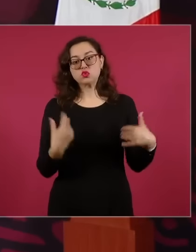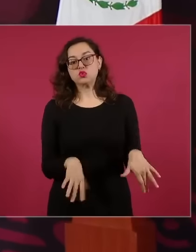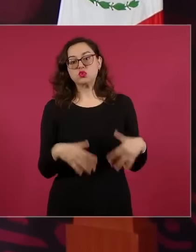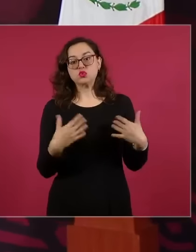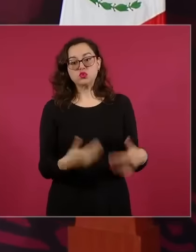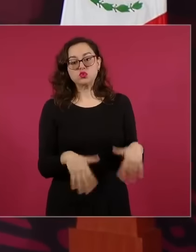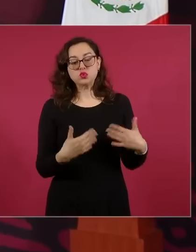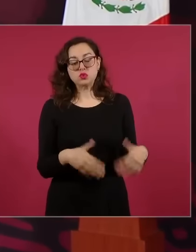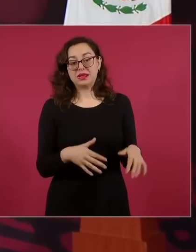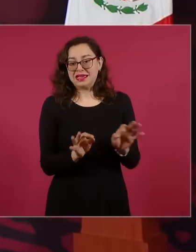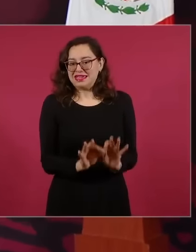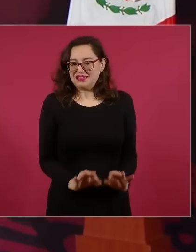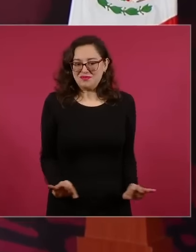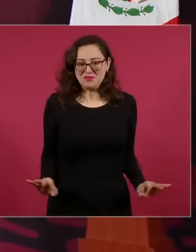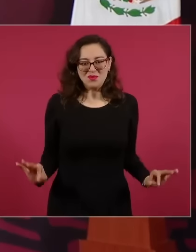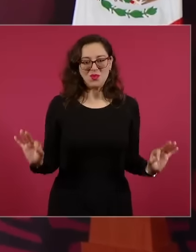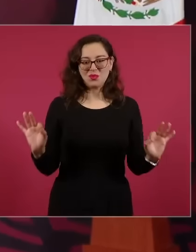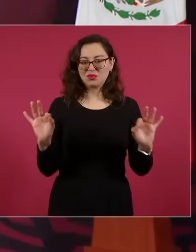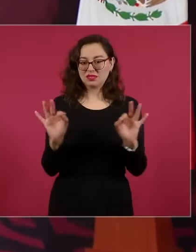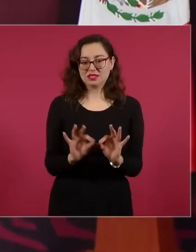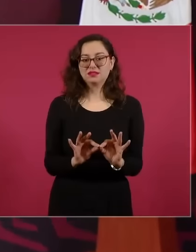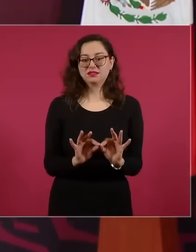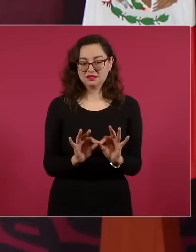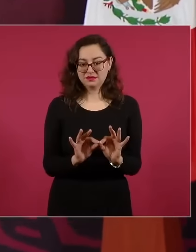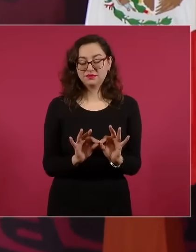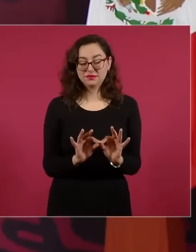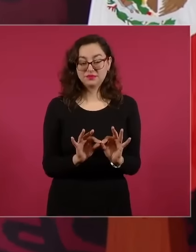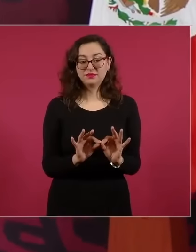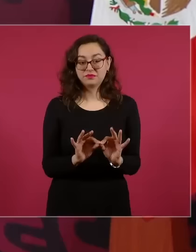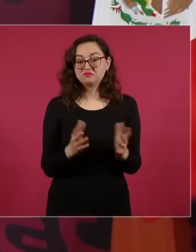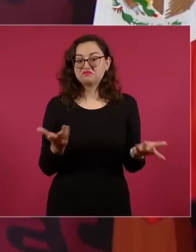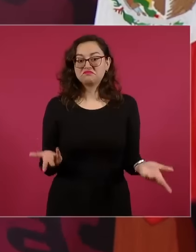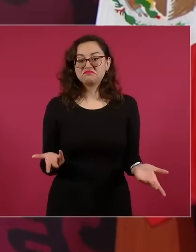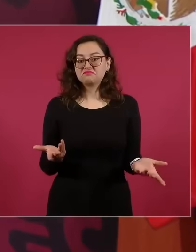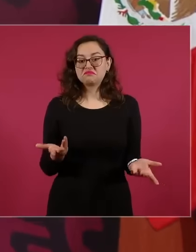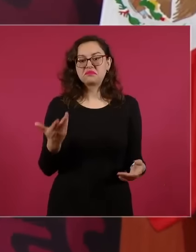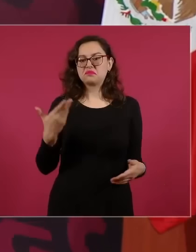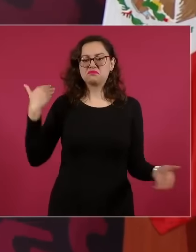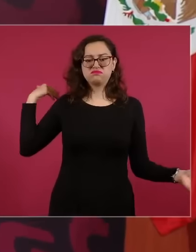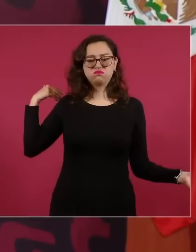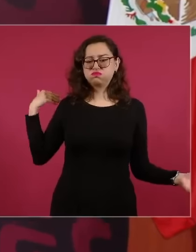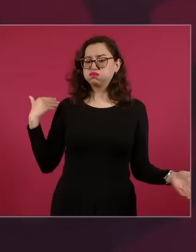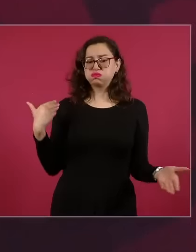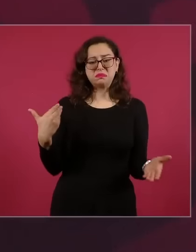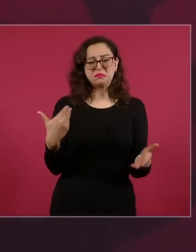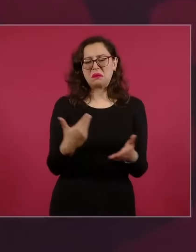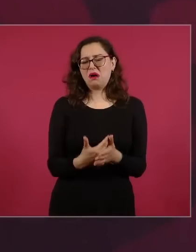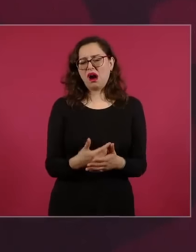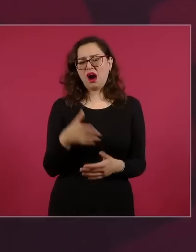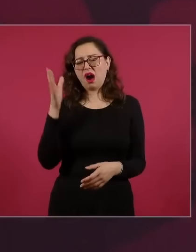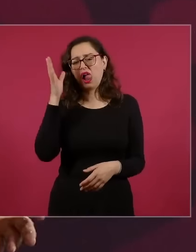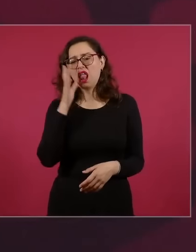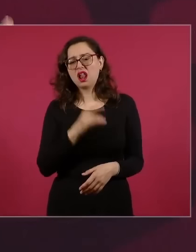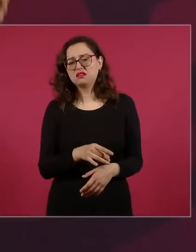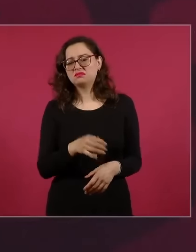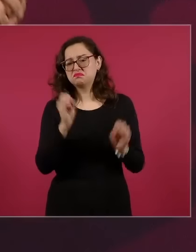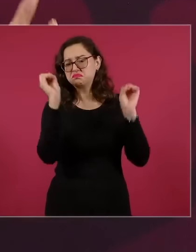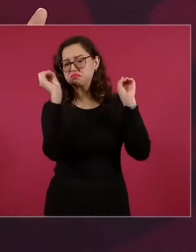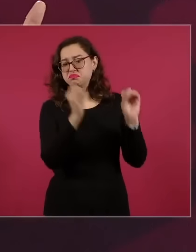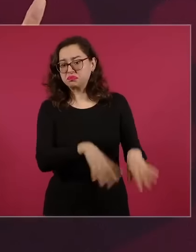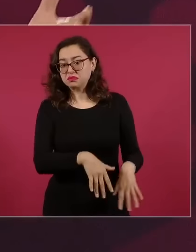muy importante que estaba abandonado completamente y que se